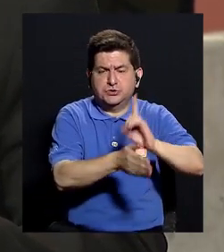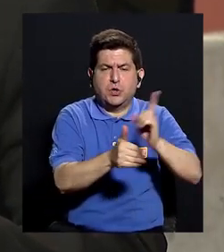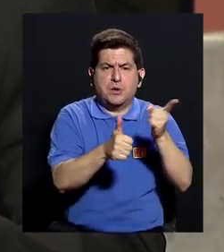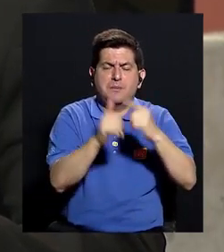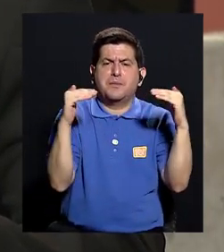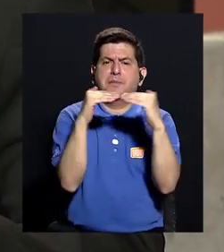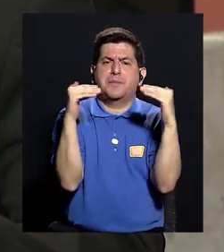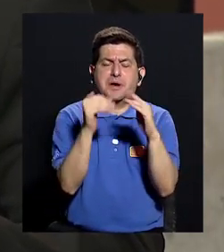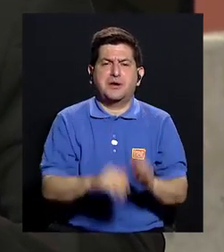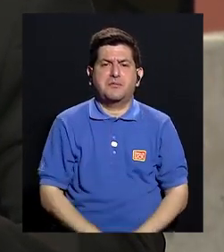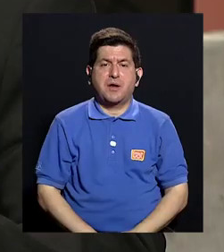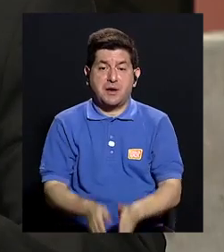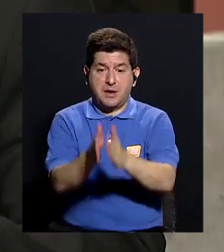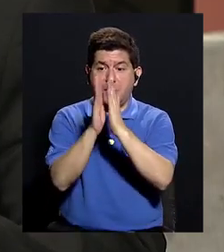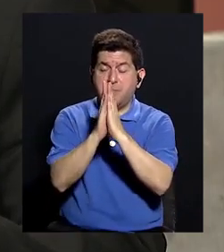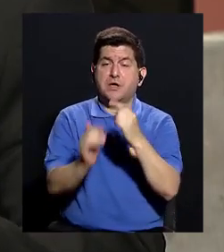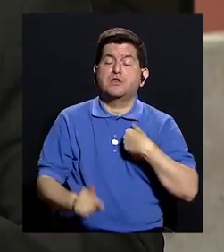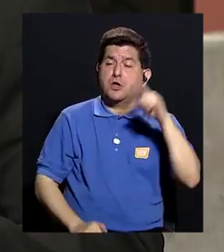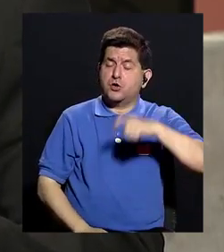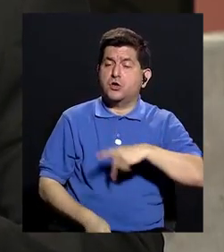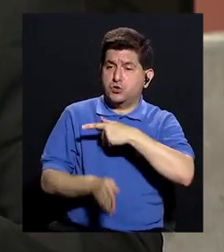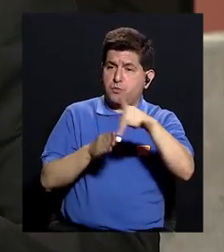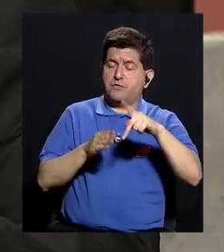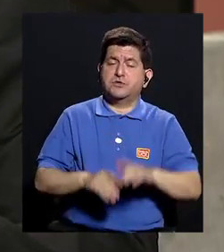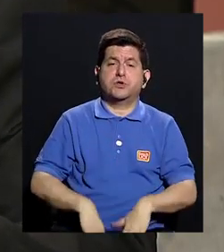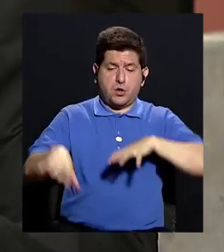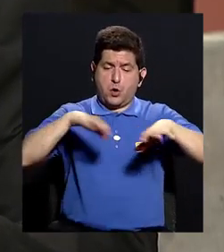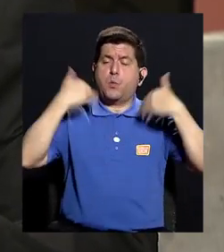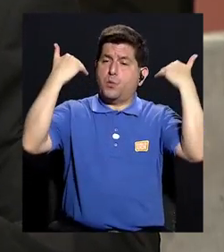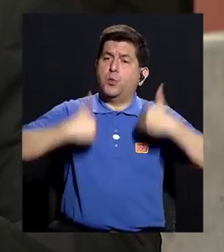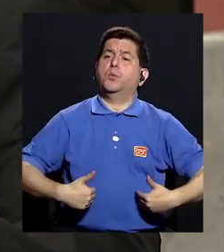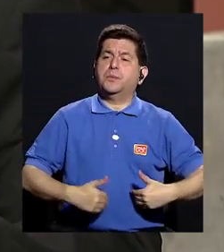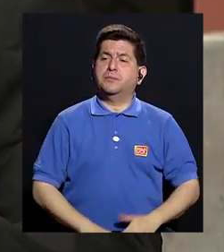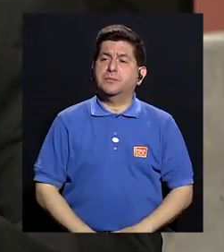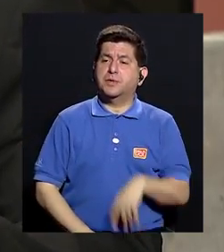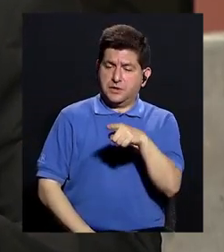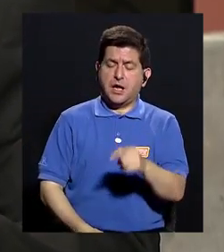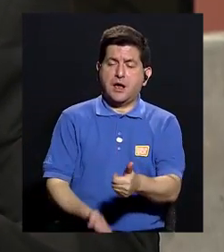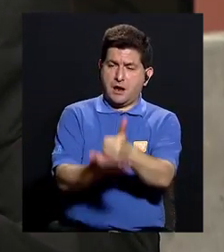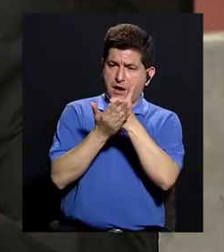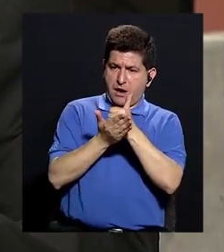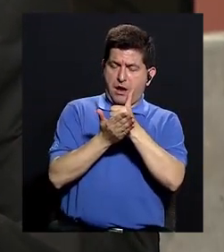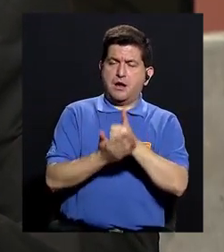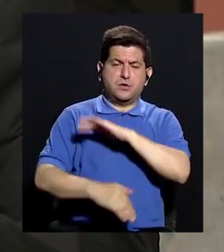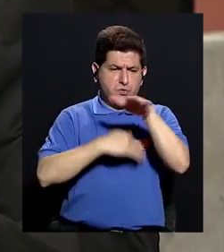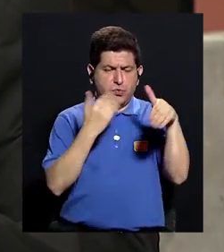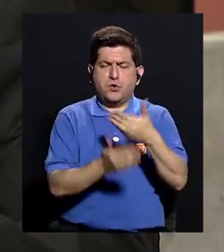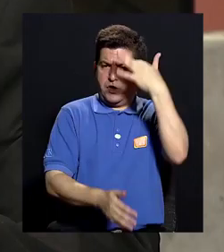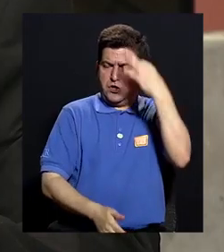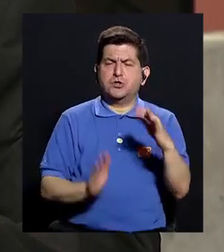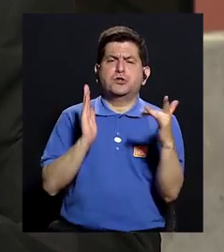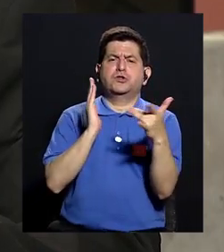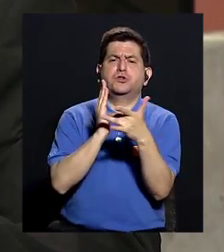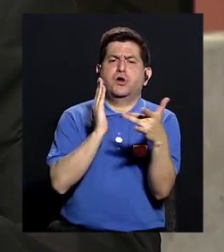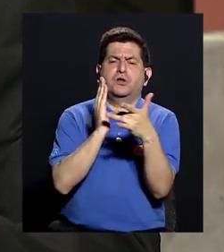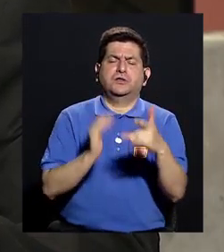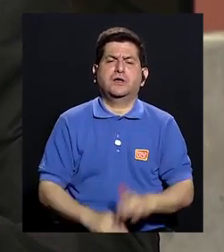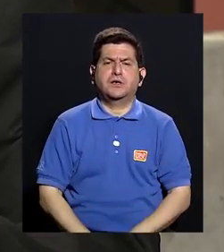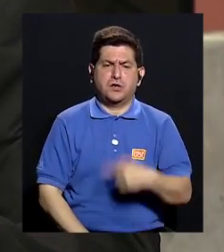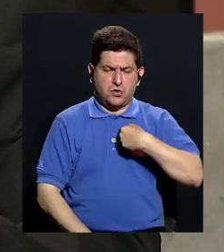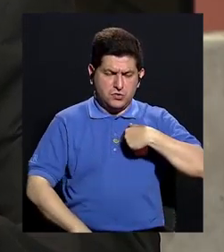de un médico, un primer nivel de atención, vaya y solicite. Yo necesito un profesional en movimiento humano que me pueda dar a mí todo el criterio